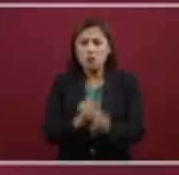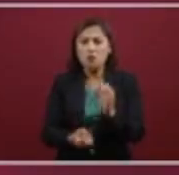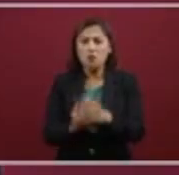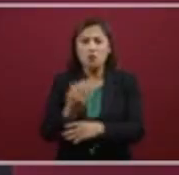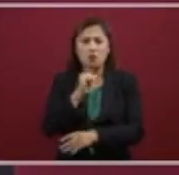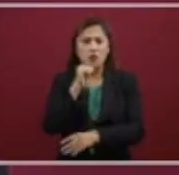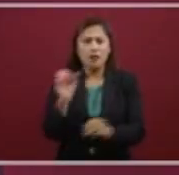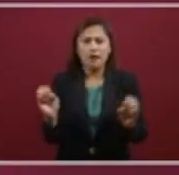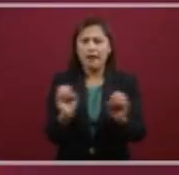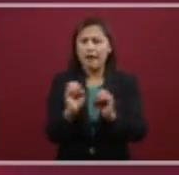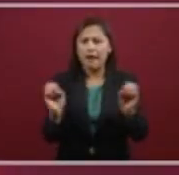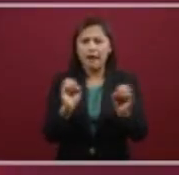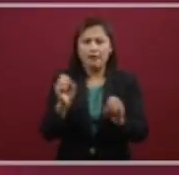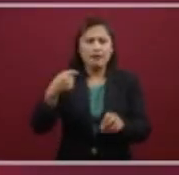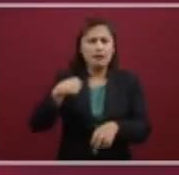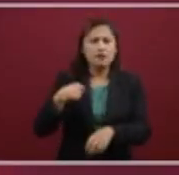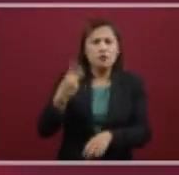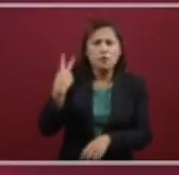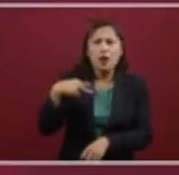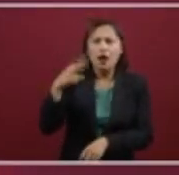no viajé al extranjero